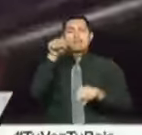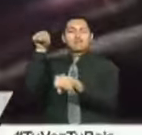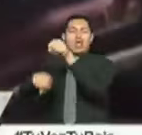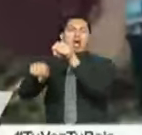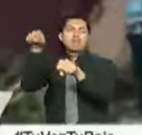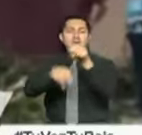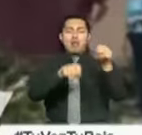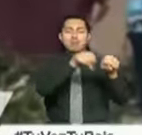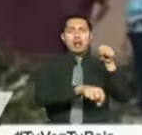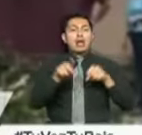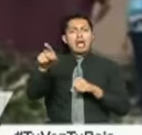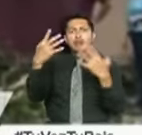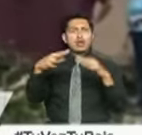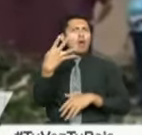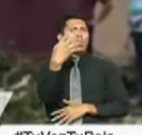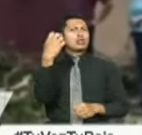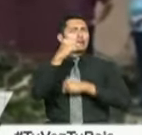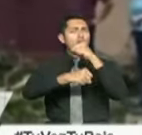de 4 siglos.